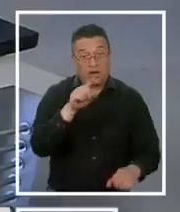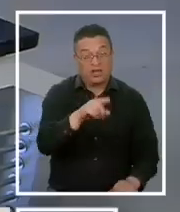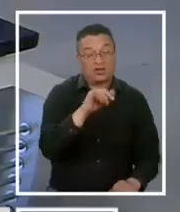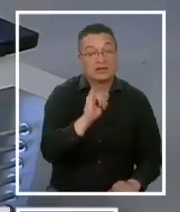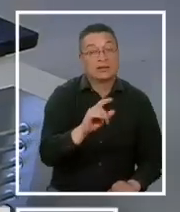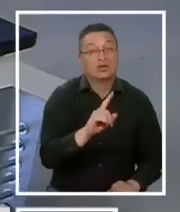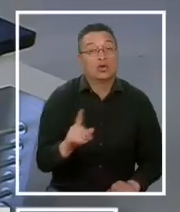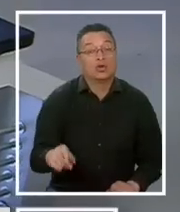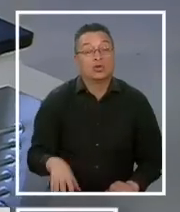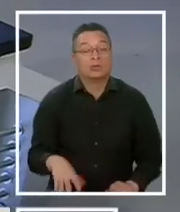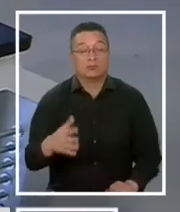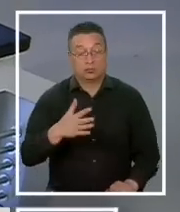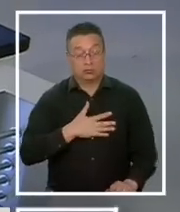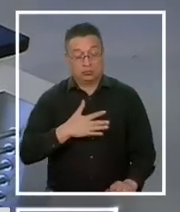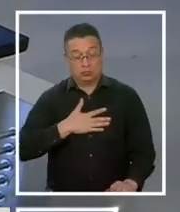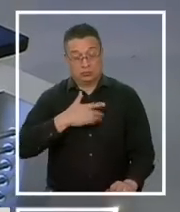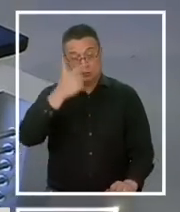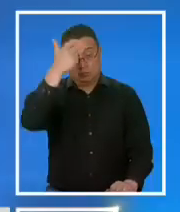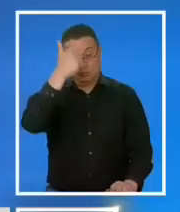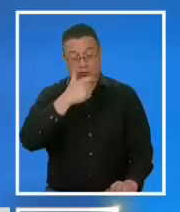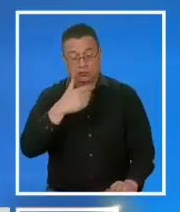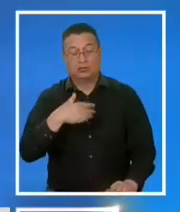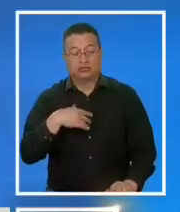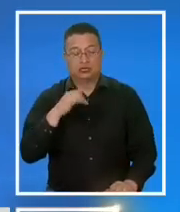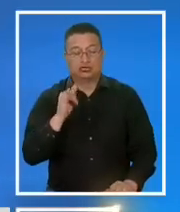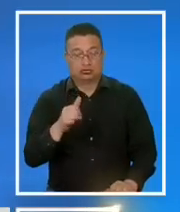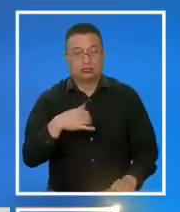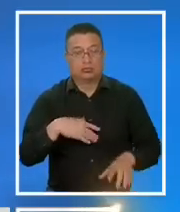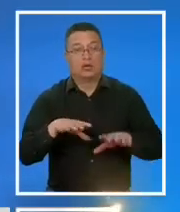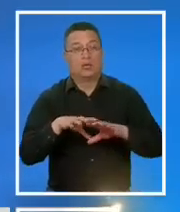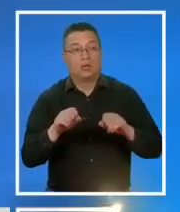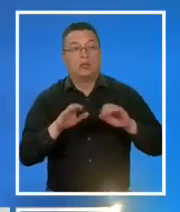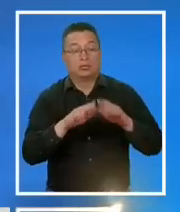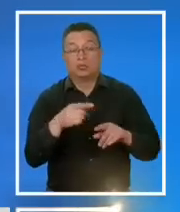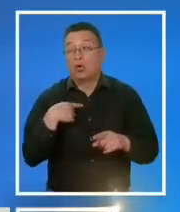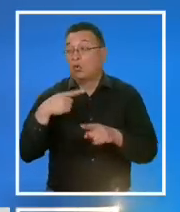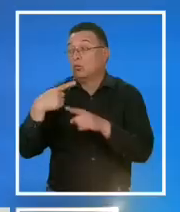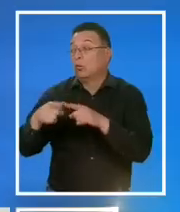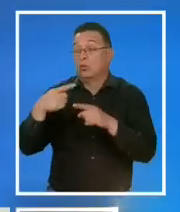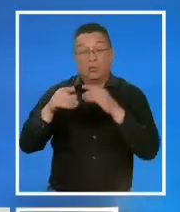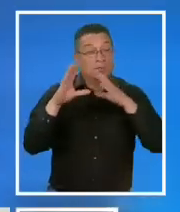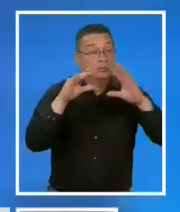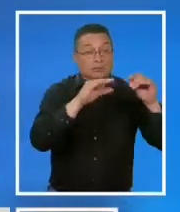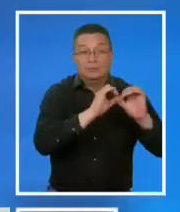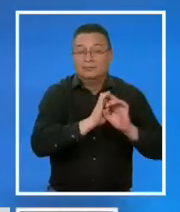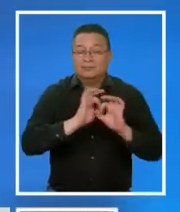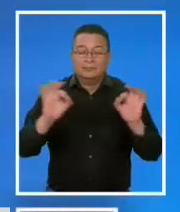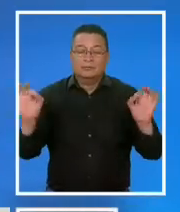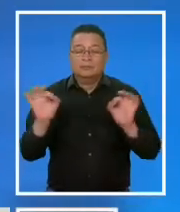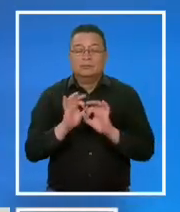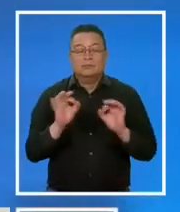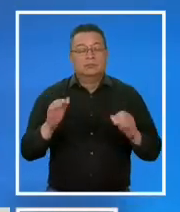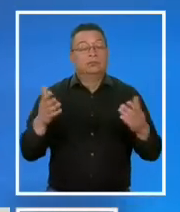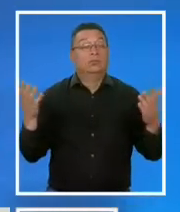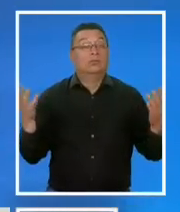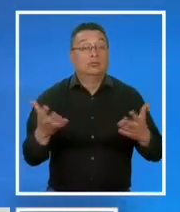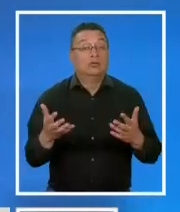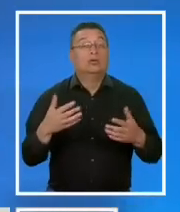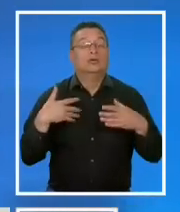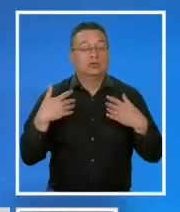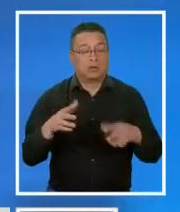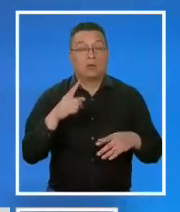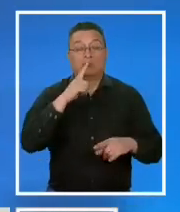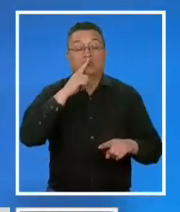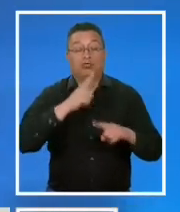Yo no yo personalmente soy partidaria Flavia no lo he hablado con nadie más digamos Pero sabes por qué Porque ya están tan